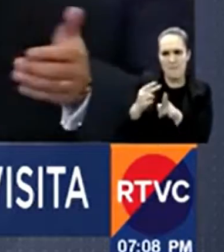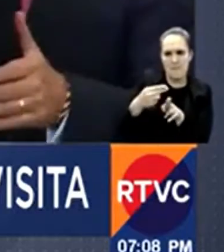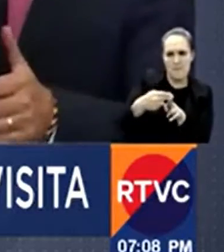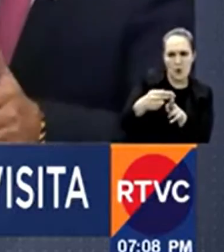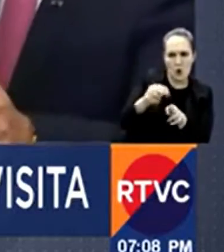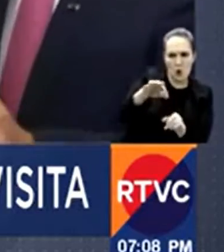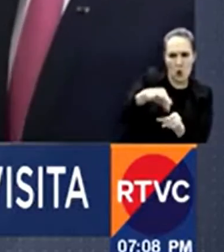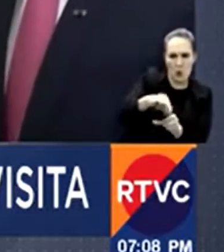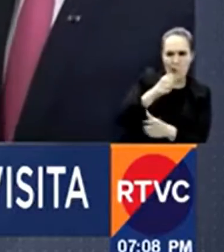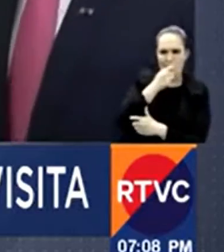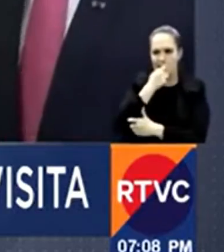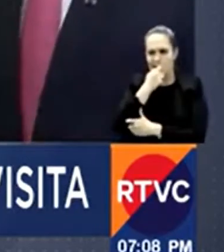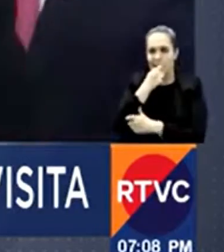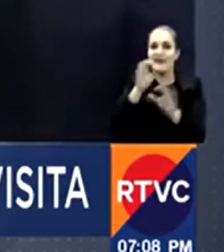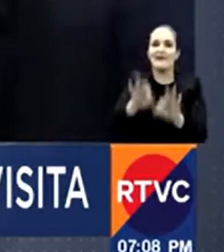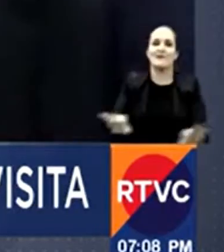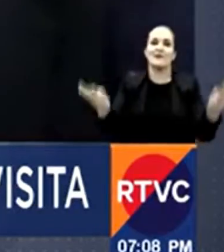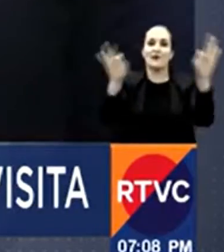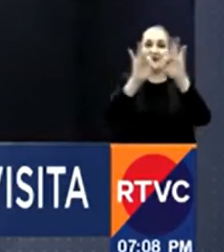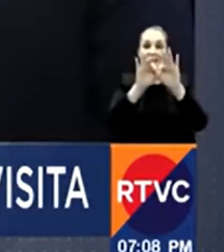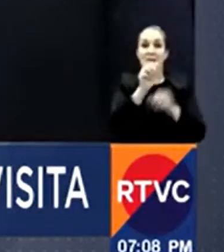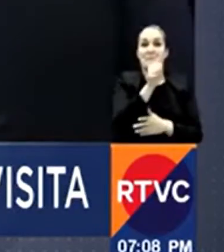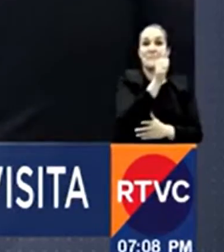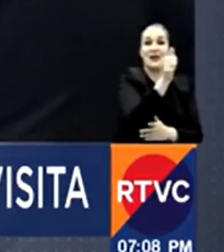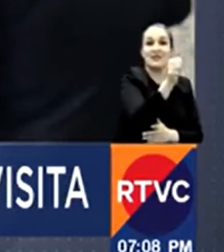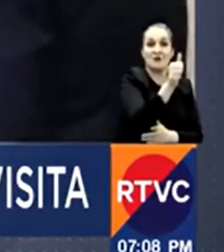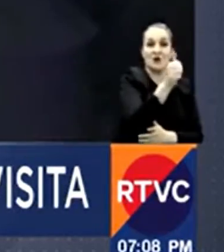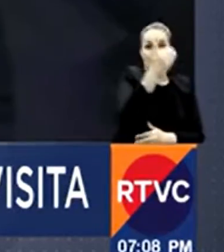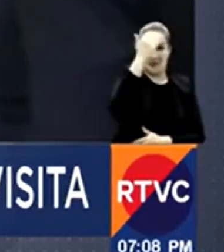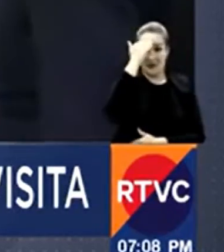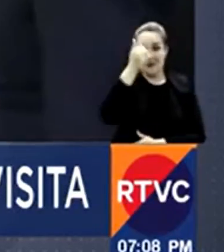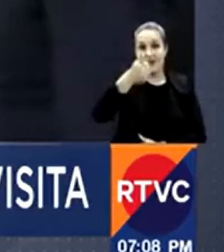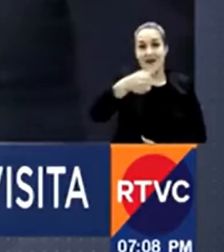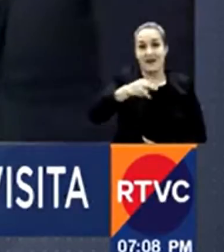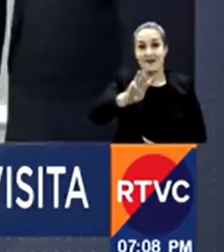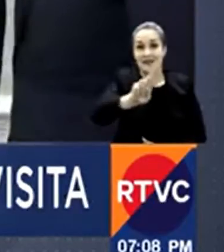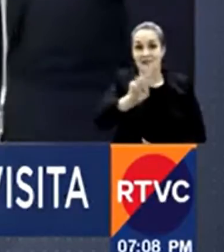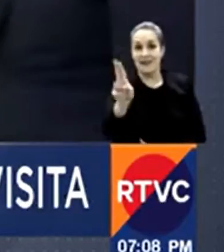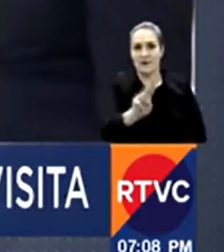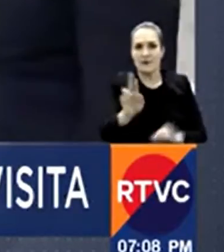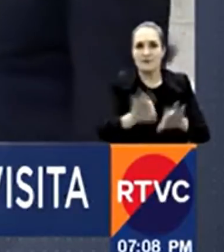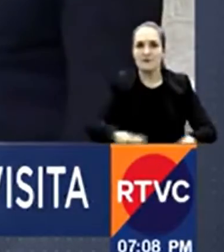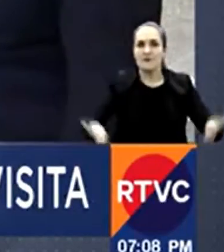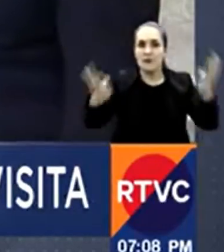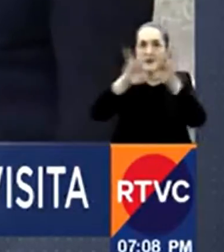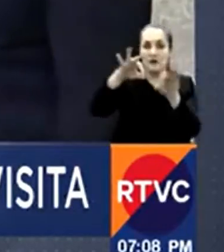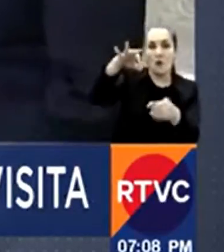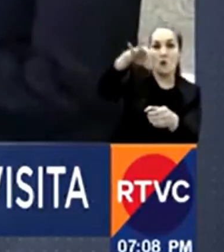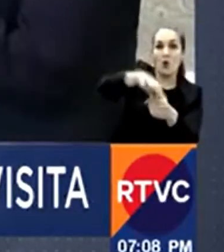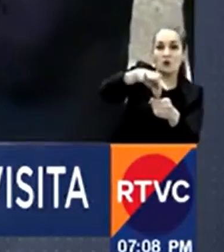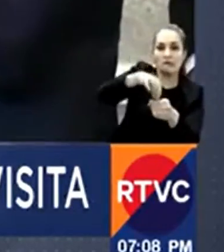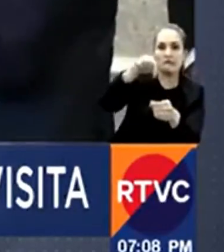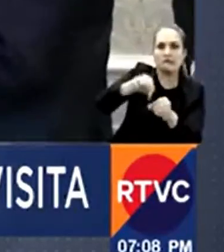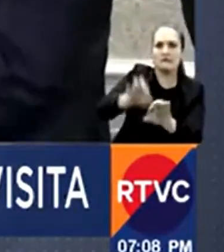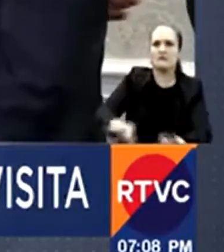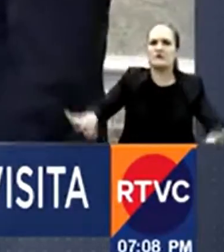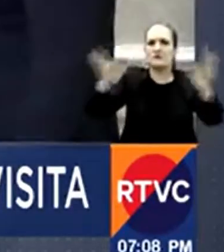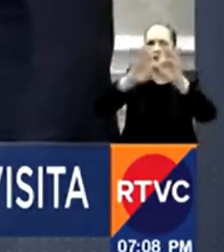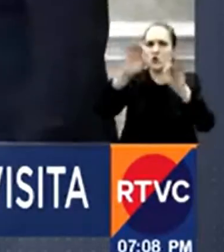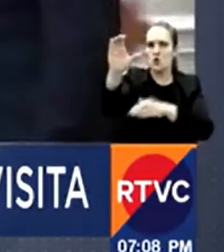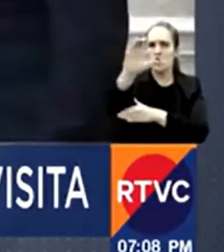decir que la escogió 3 días antes de unas elecciones significativas en